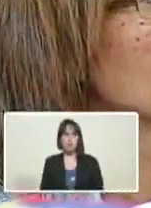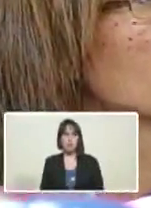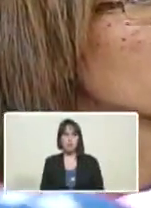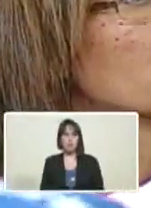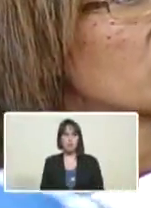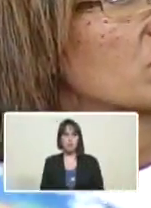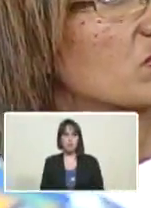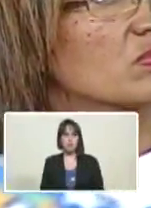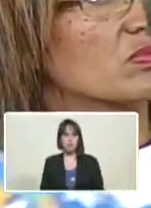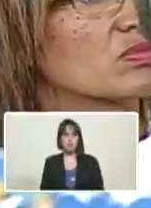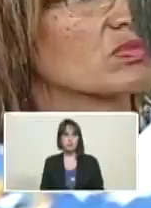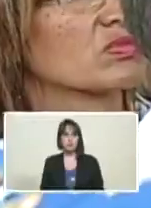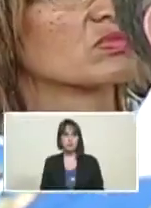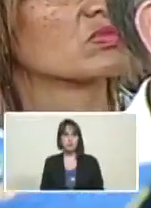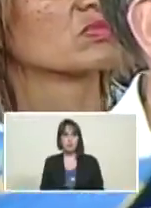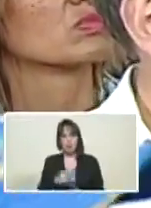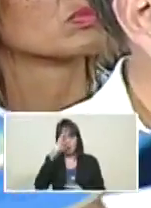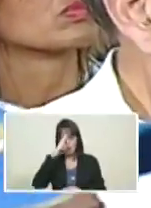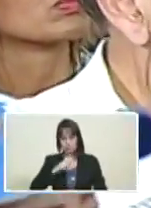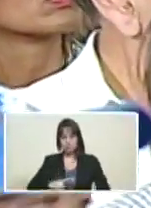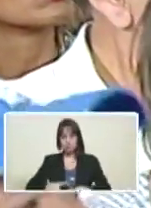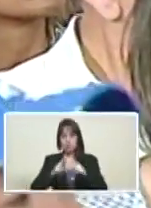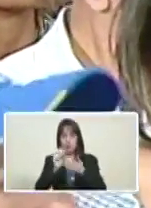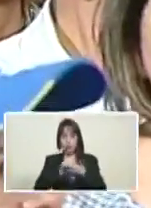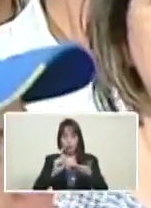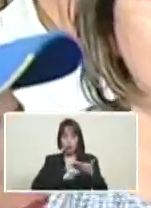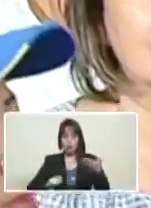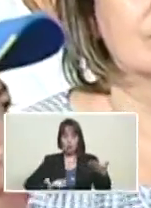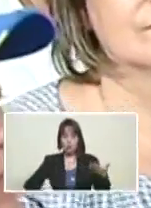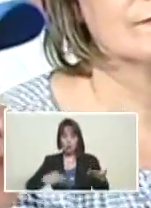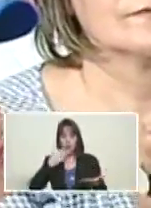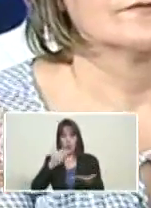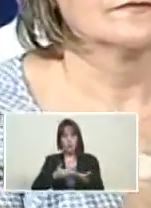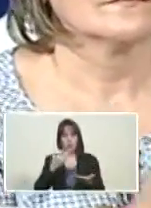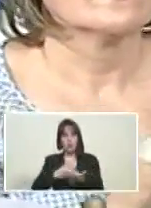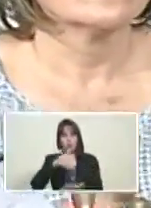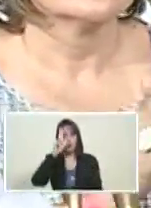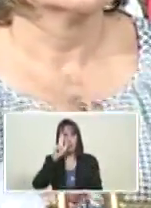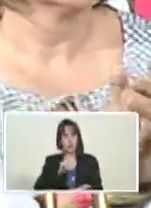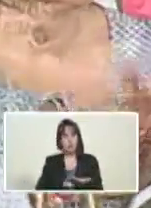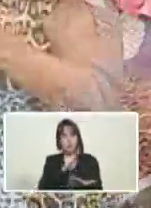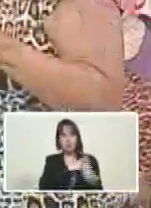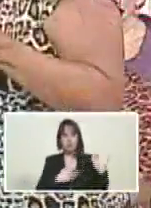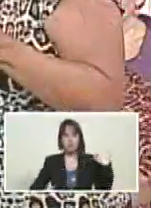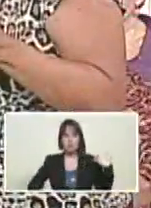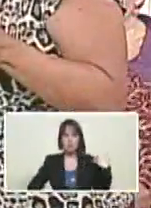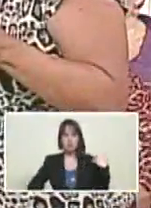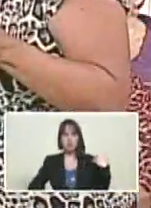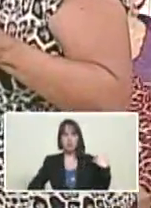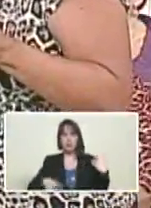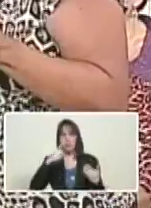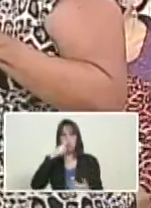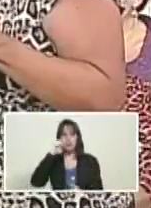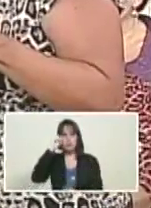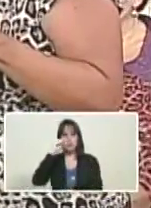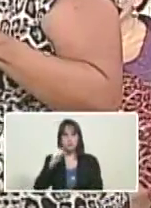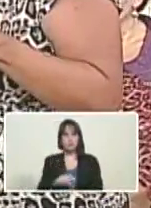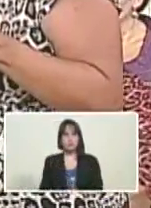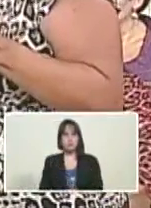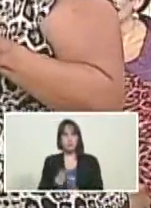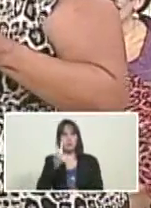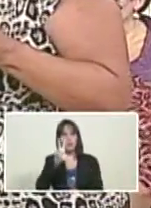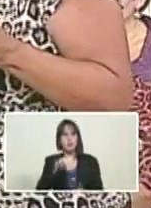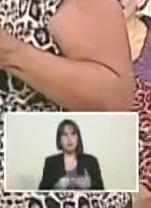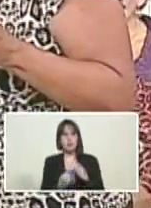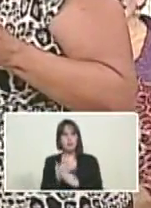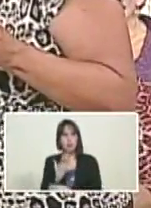Ratificación y reconocimiento del documento propuesto y aprobado por el presidente obrero Nicolás Maduro el 3 de